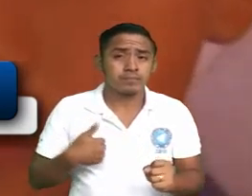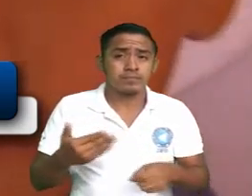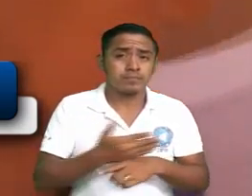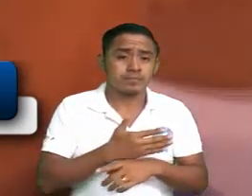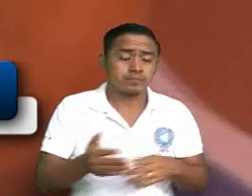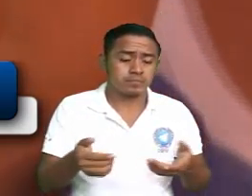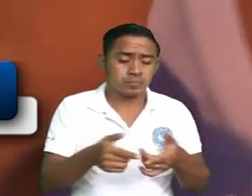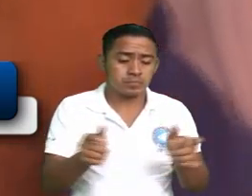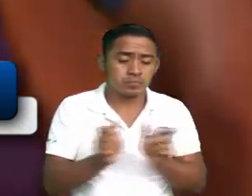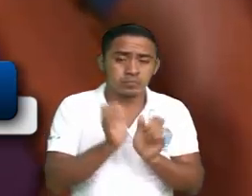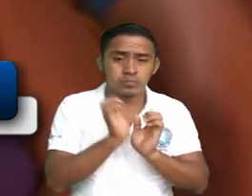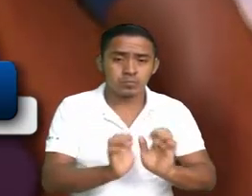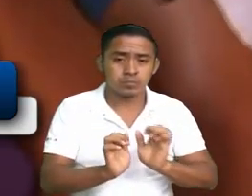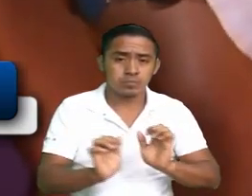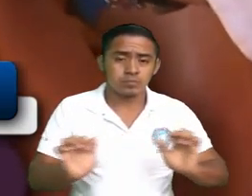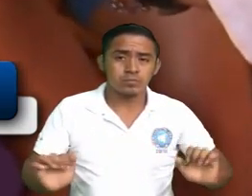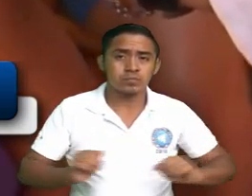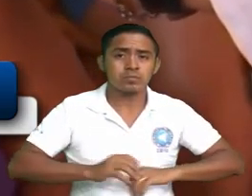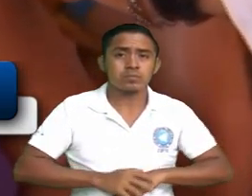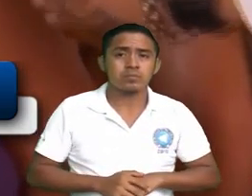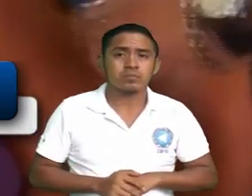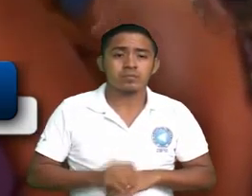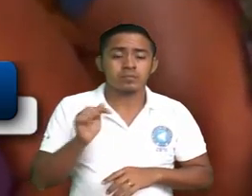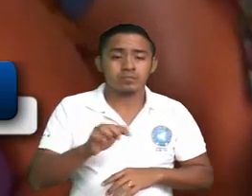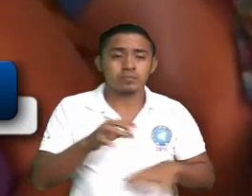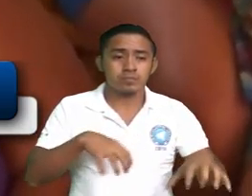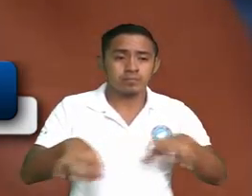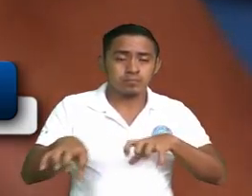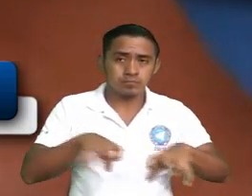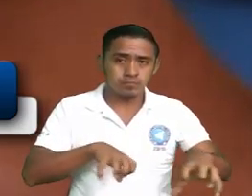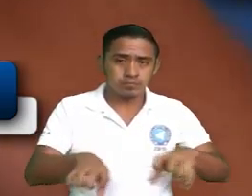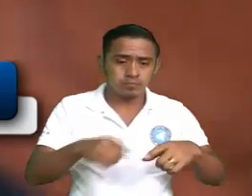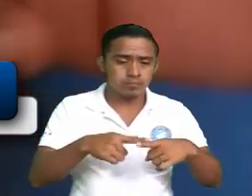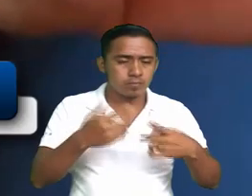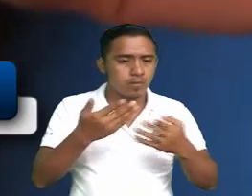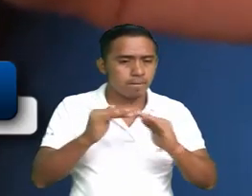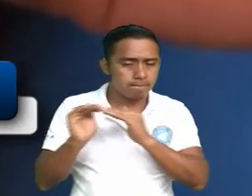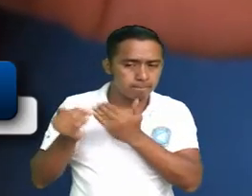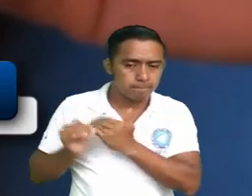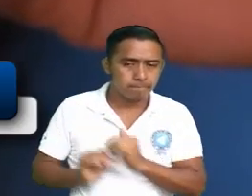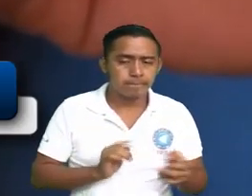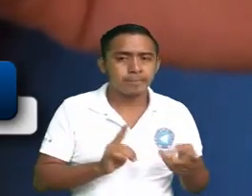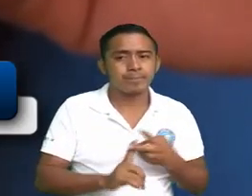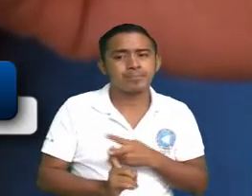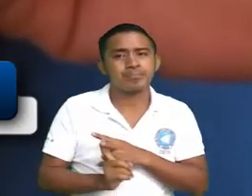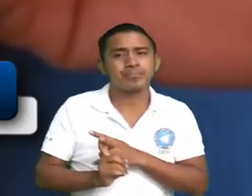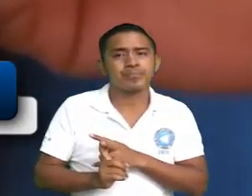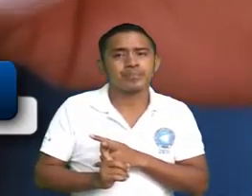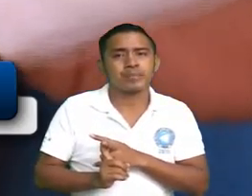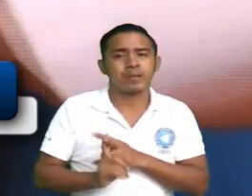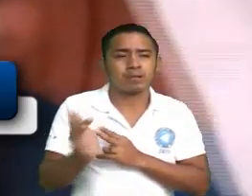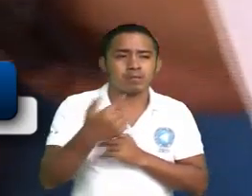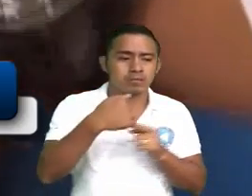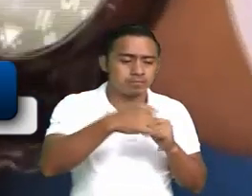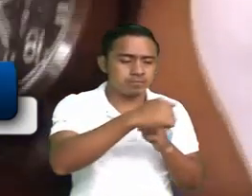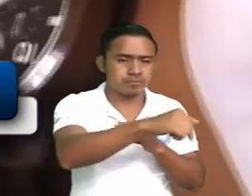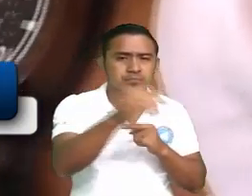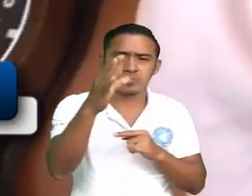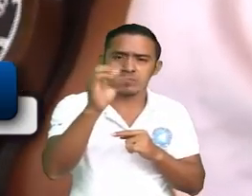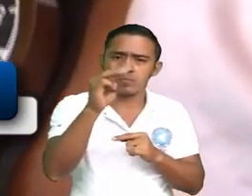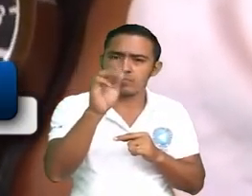equipos de salud de las diferentes unidades en esta jornada de vacunación, en los barrios, en todas las comarcas, comunidades